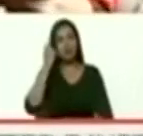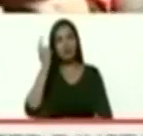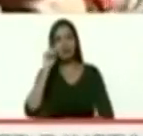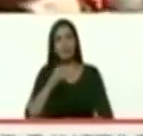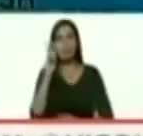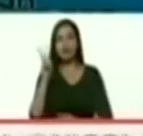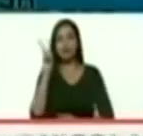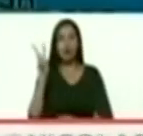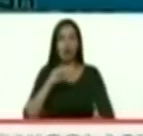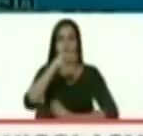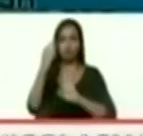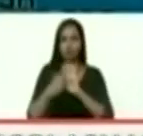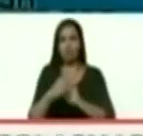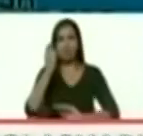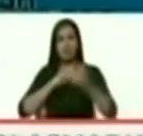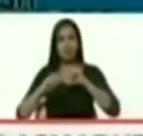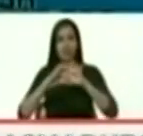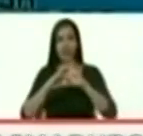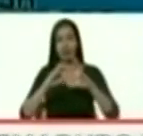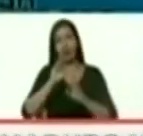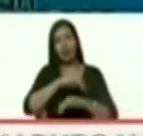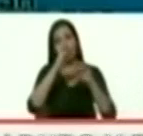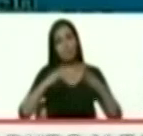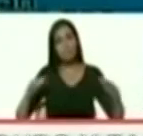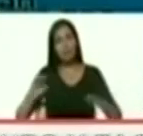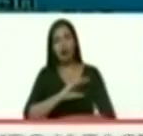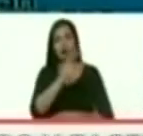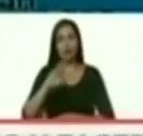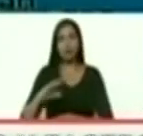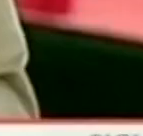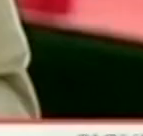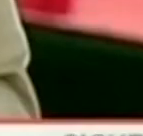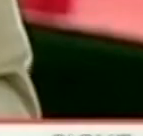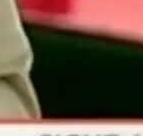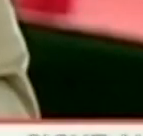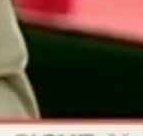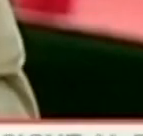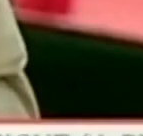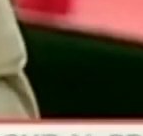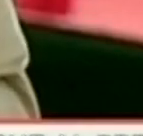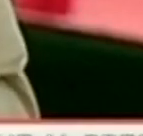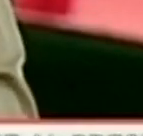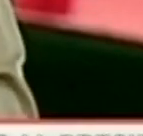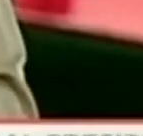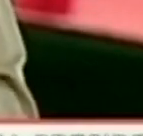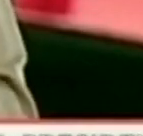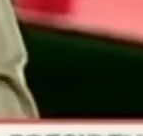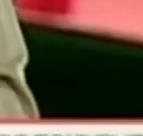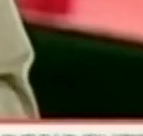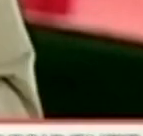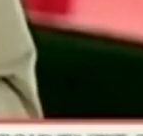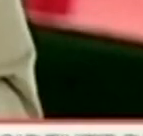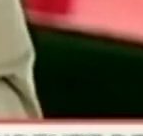país y en ese sentido se marcan este esta nueva red de sanciones que viene un poco a aumentar esas acciones ya